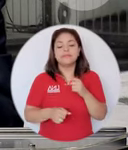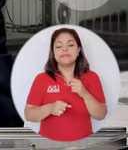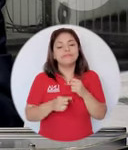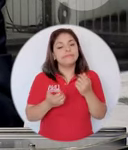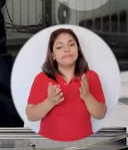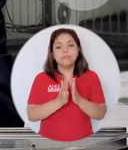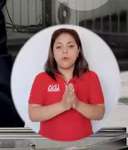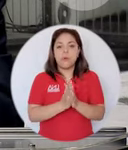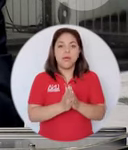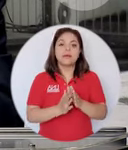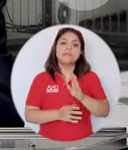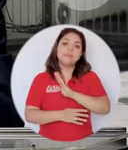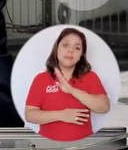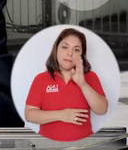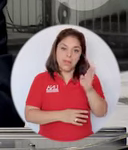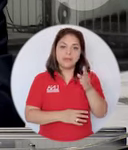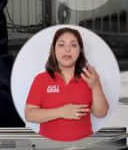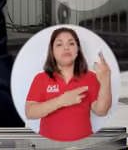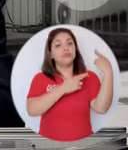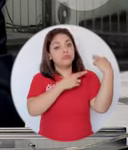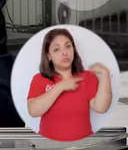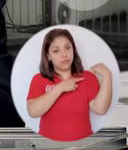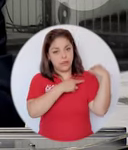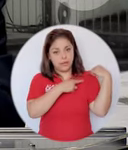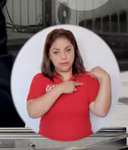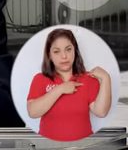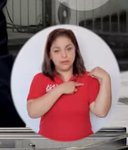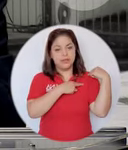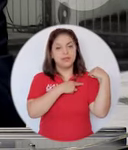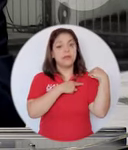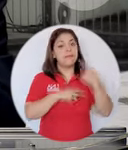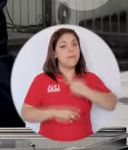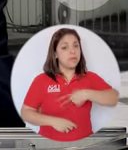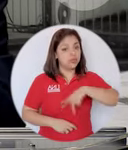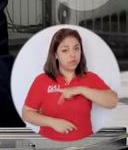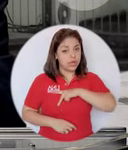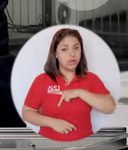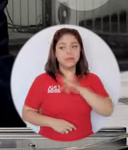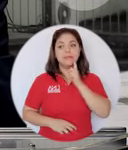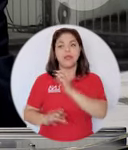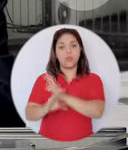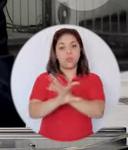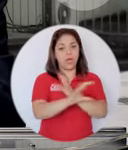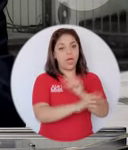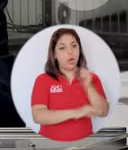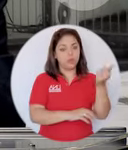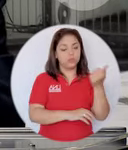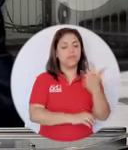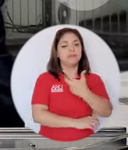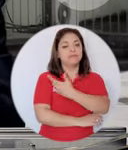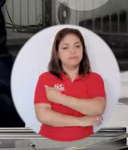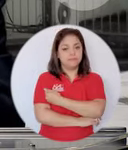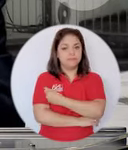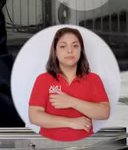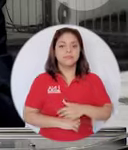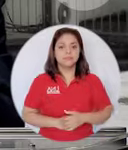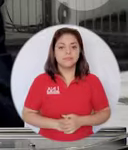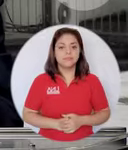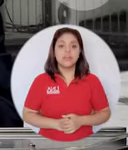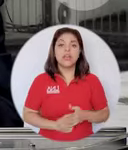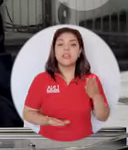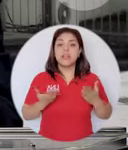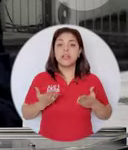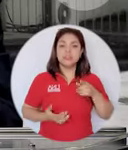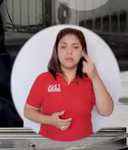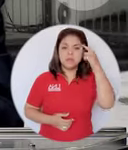situación solamente se puede resumir en una sola palabra, que es responsabilidad personal y para cuidar a otros. Porque